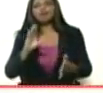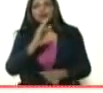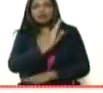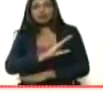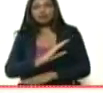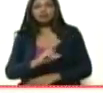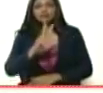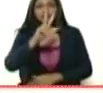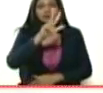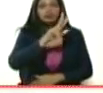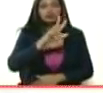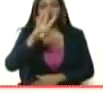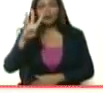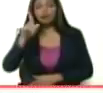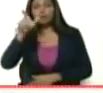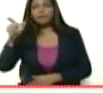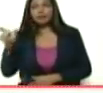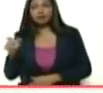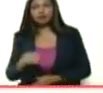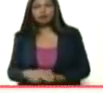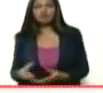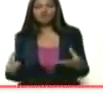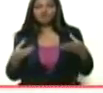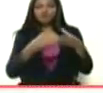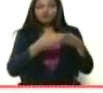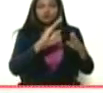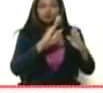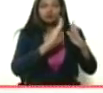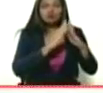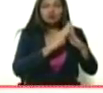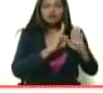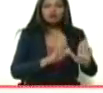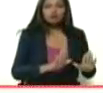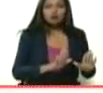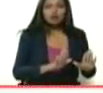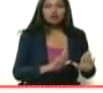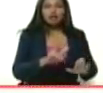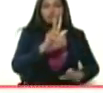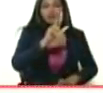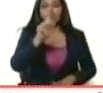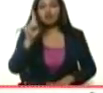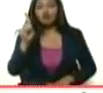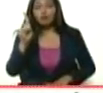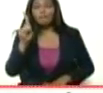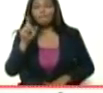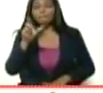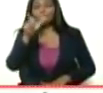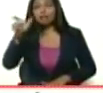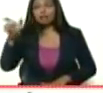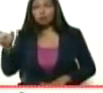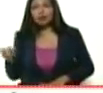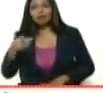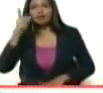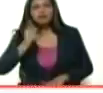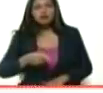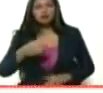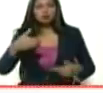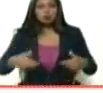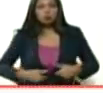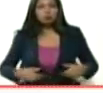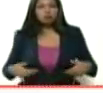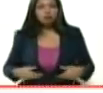34 personas, en aislamiento domiciliario 31 personas. Debemos insistir en